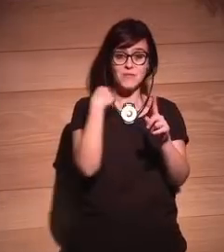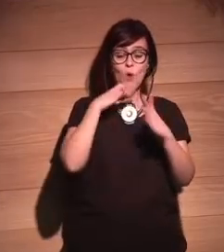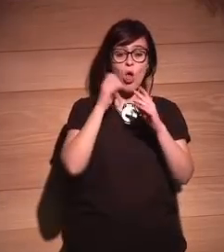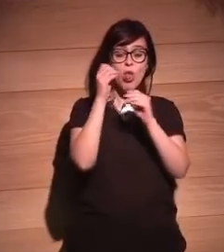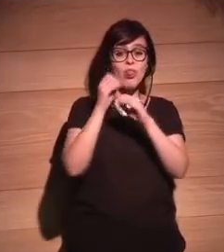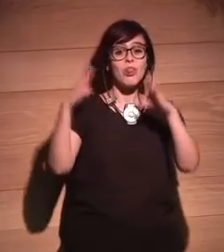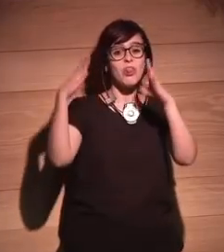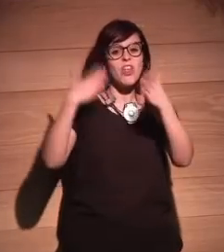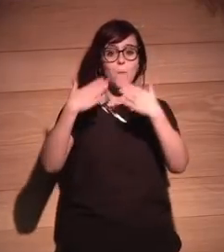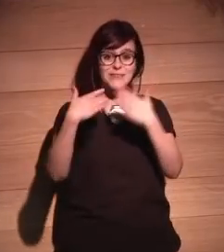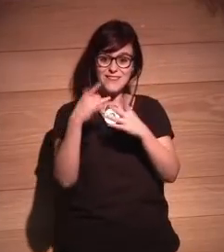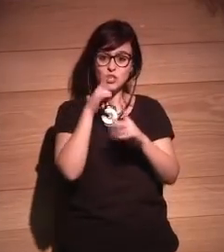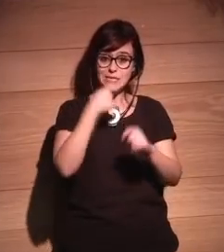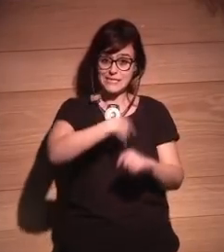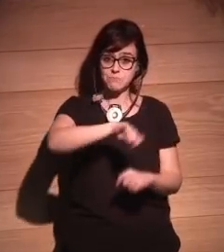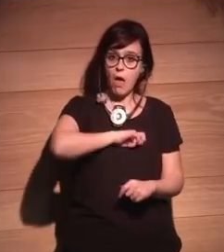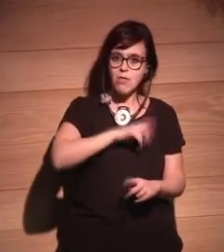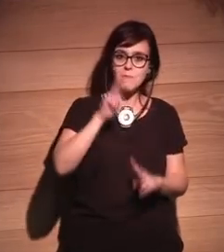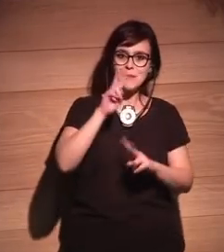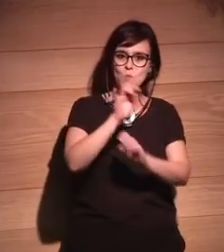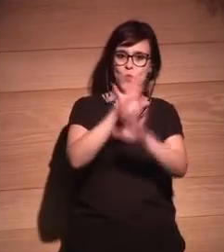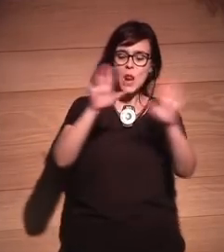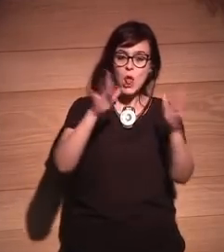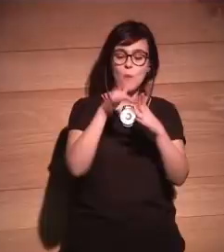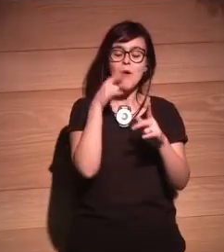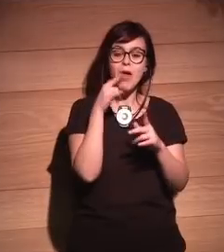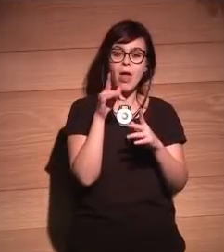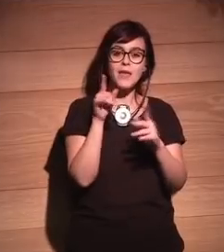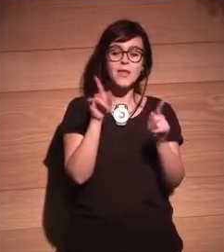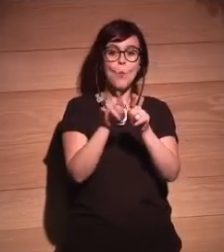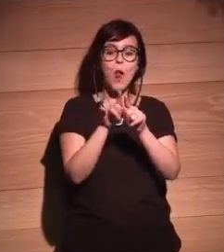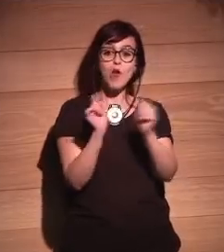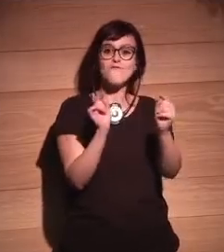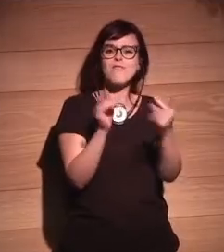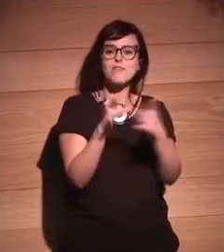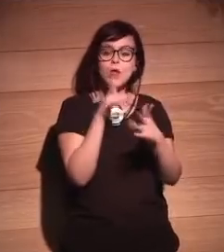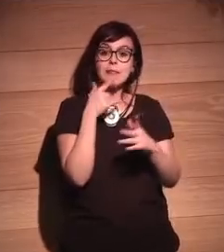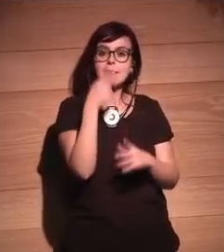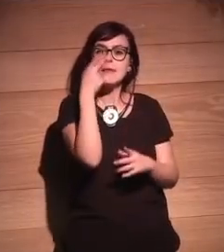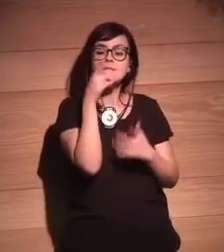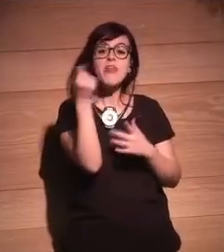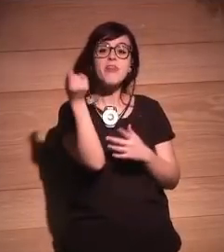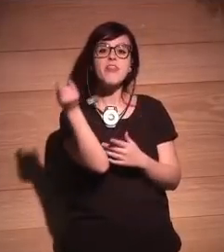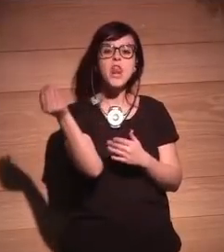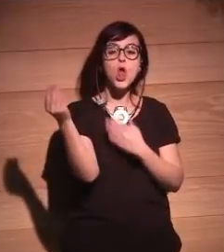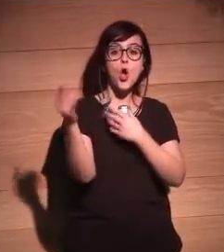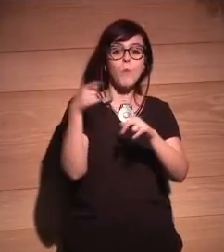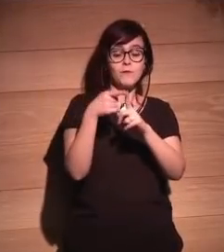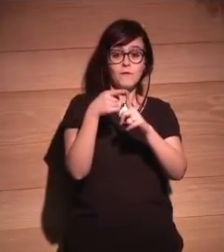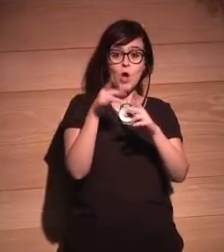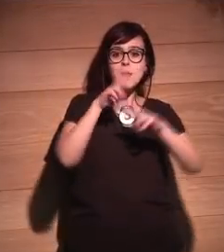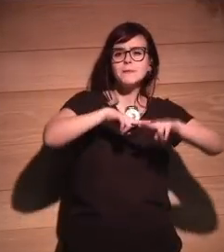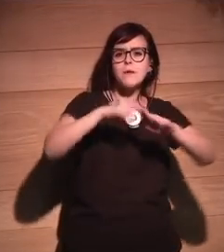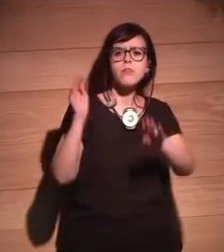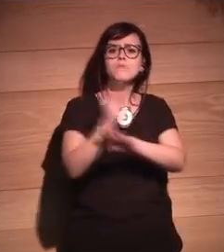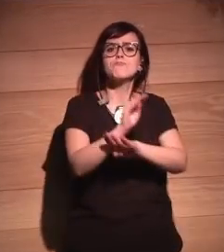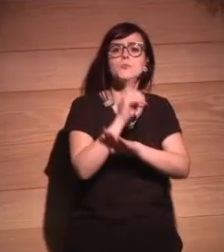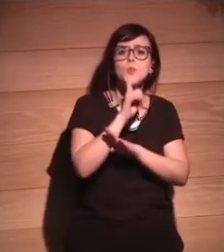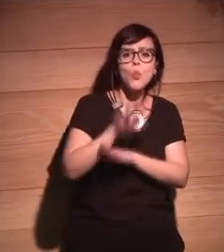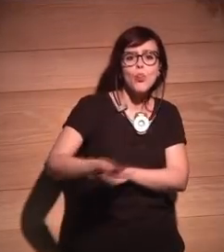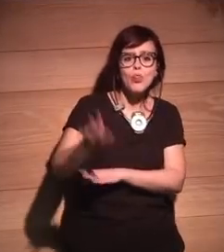Conversation España, veréis que está esta declaración de conflictos de intereses, de dónde viene el dinero que financia la investigación.